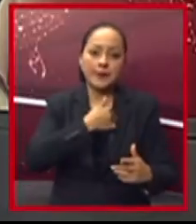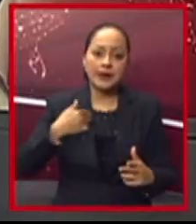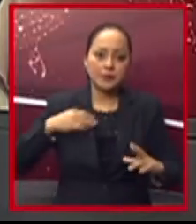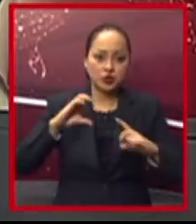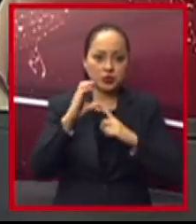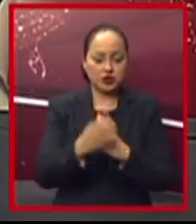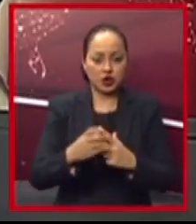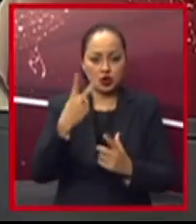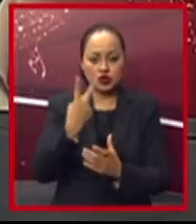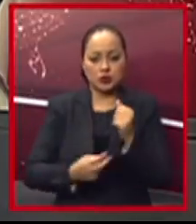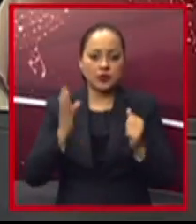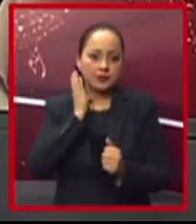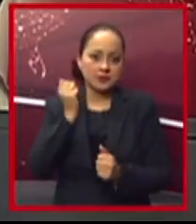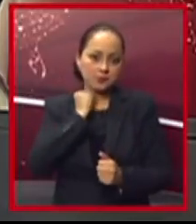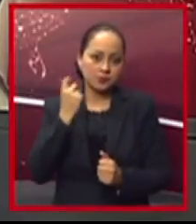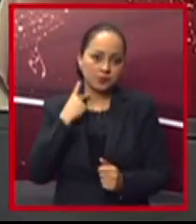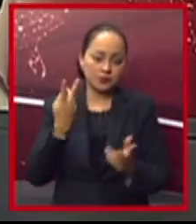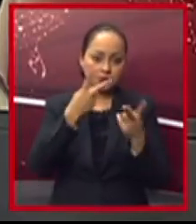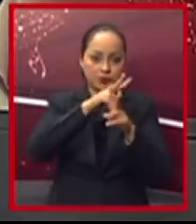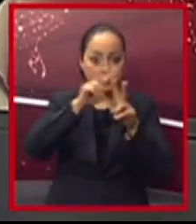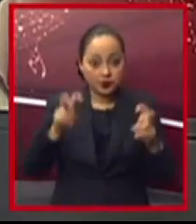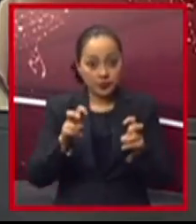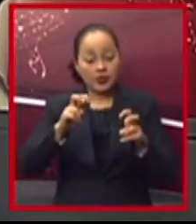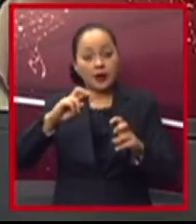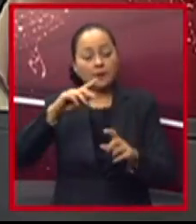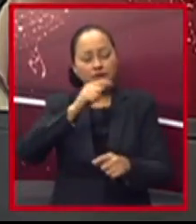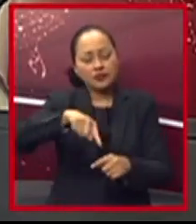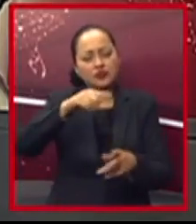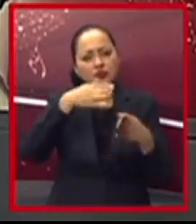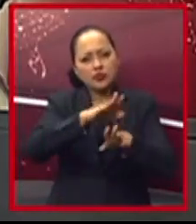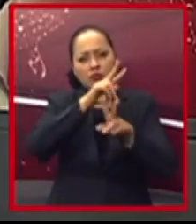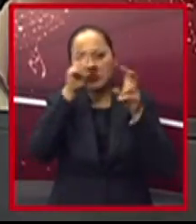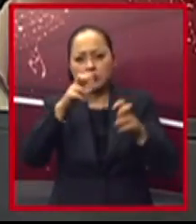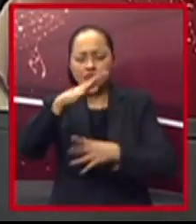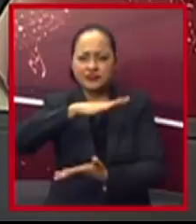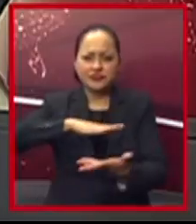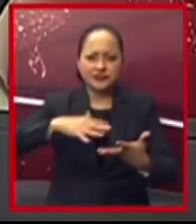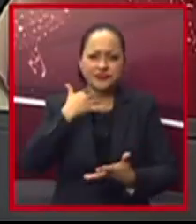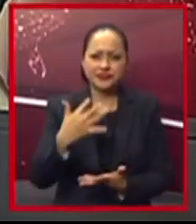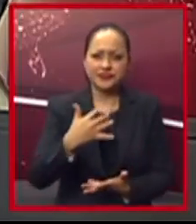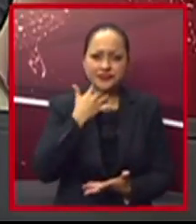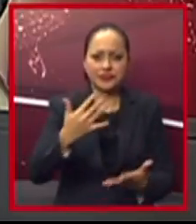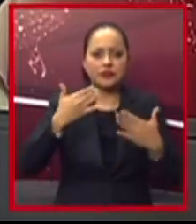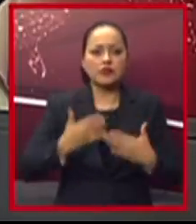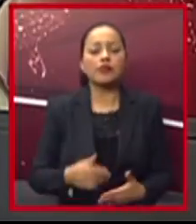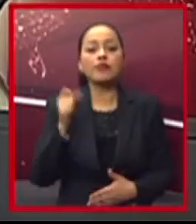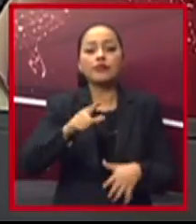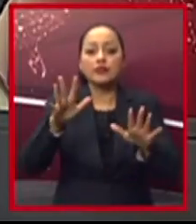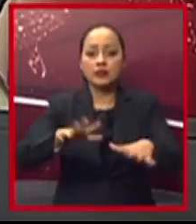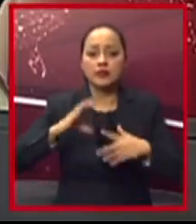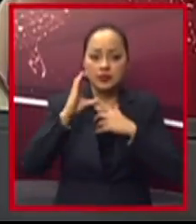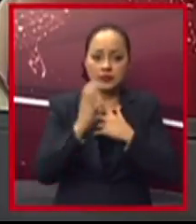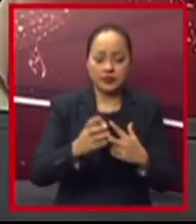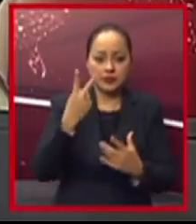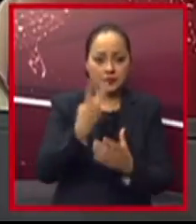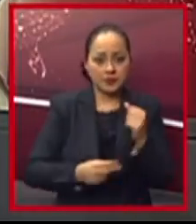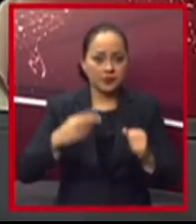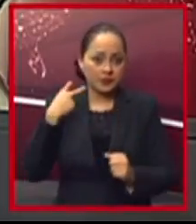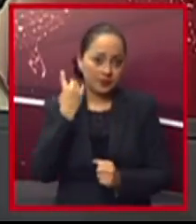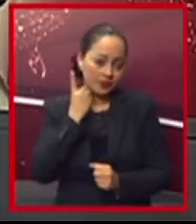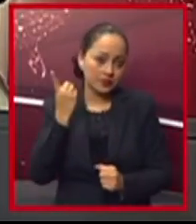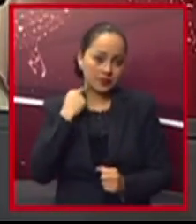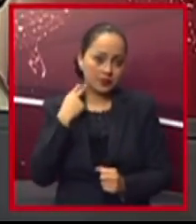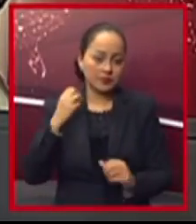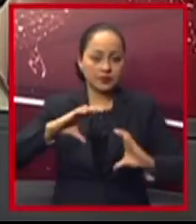Comisión Permanente en el apartado de Agenda Política debatieron en torno al tema de la contingencia ambiental. Además, en el pleno de la Comisión Permanente se